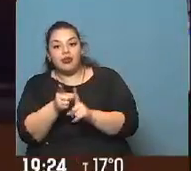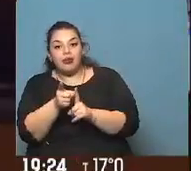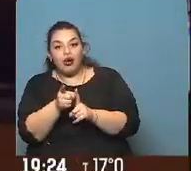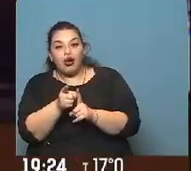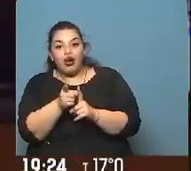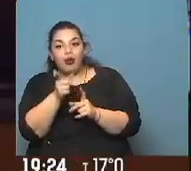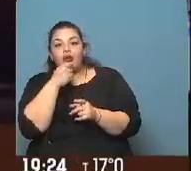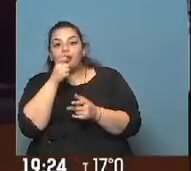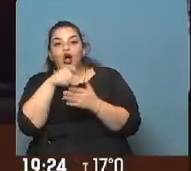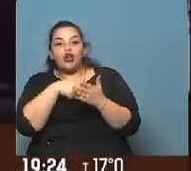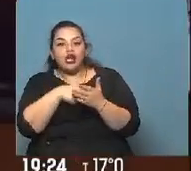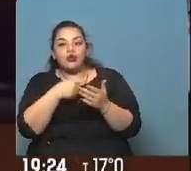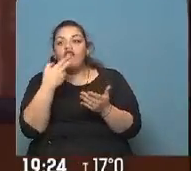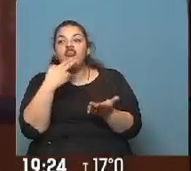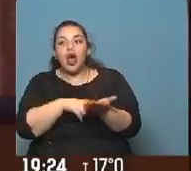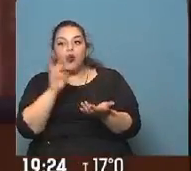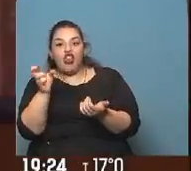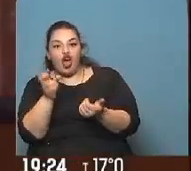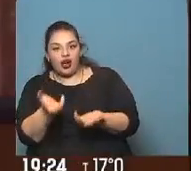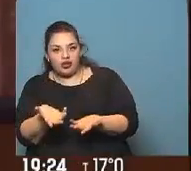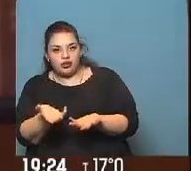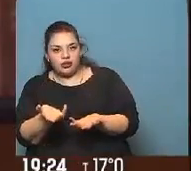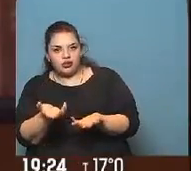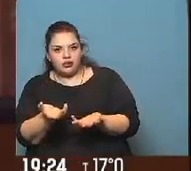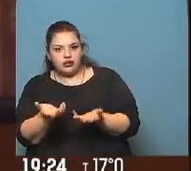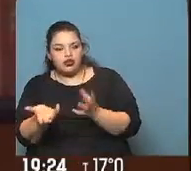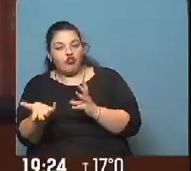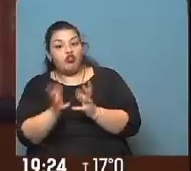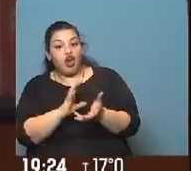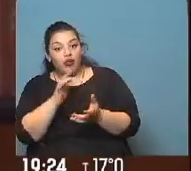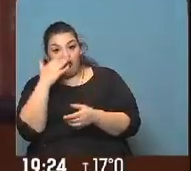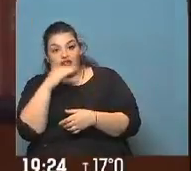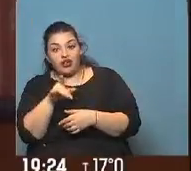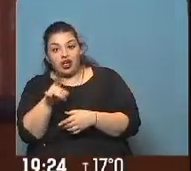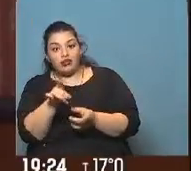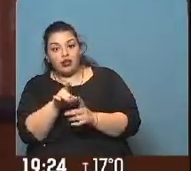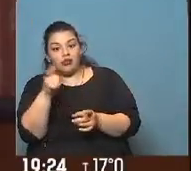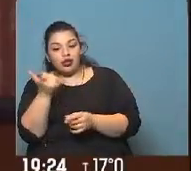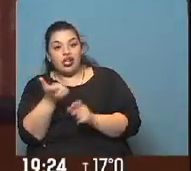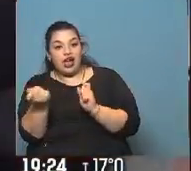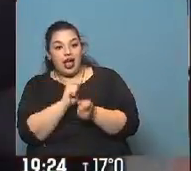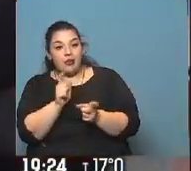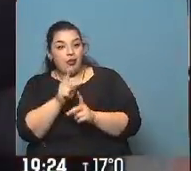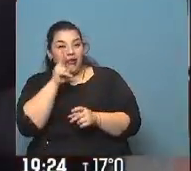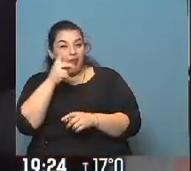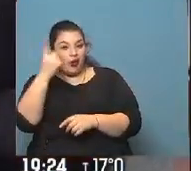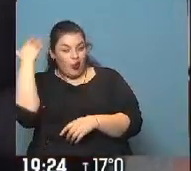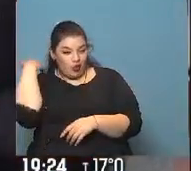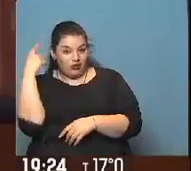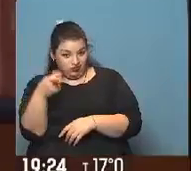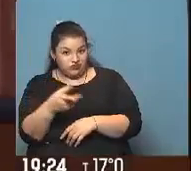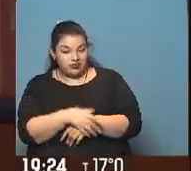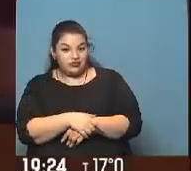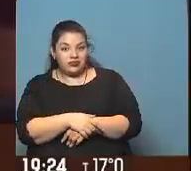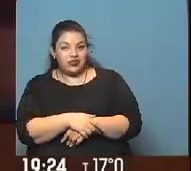contratos deuda en dólares entonces la salida inexorablemente te lleva a una disrupción financiera qué es lo que pasó en el 2001 entonces